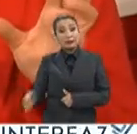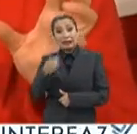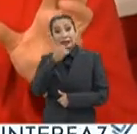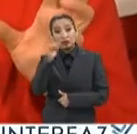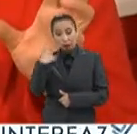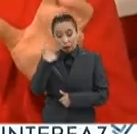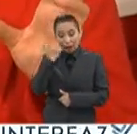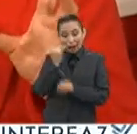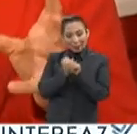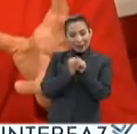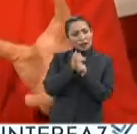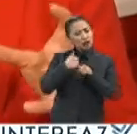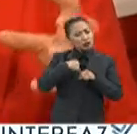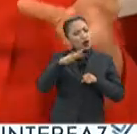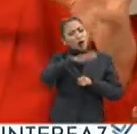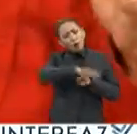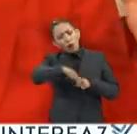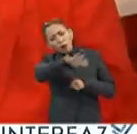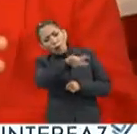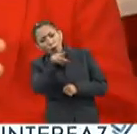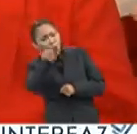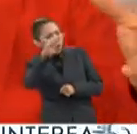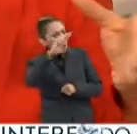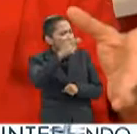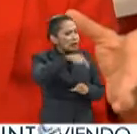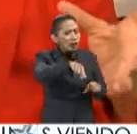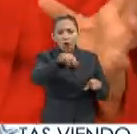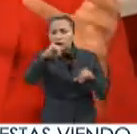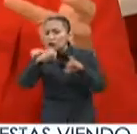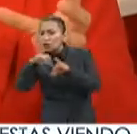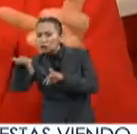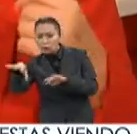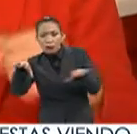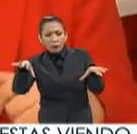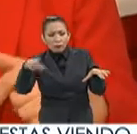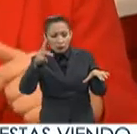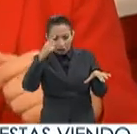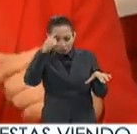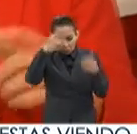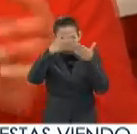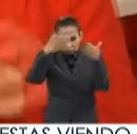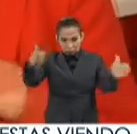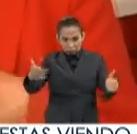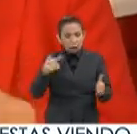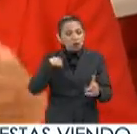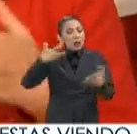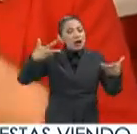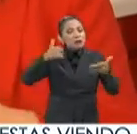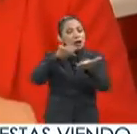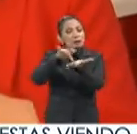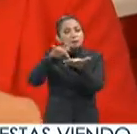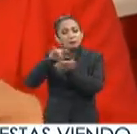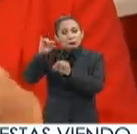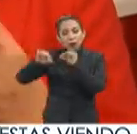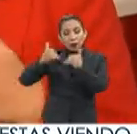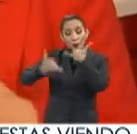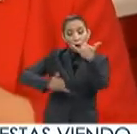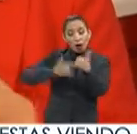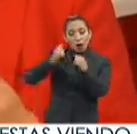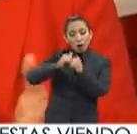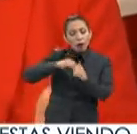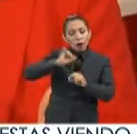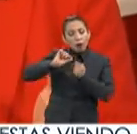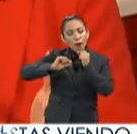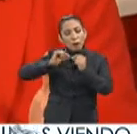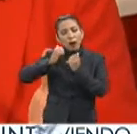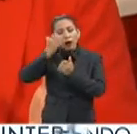quiero ser investigador, pues lo voy a hacer en el marco de una universidad o de un instituto, pero con mente emprendedora. Van jugando, sin darse cuenta,